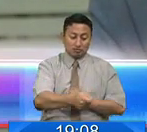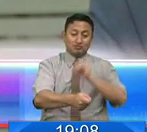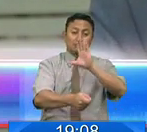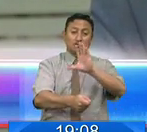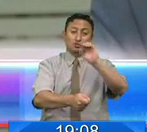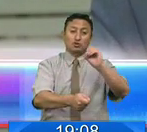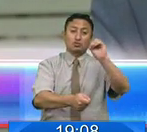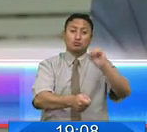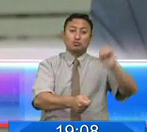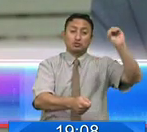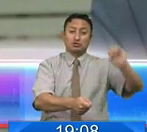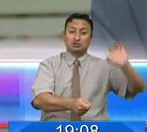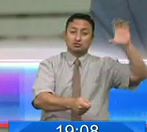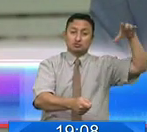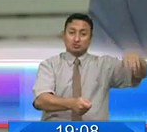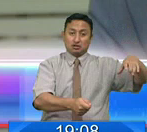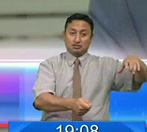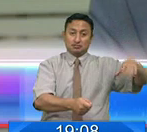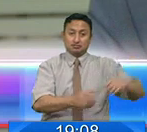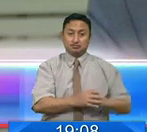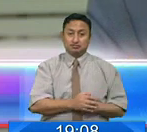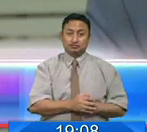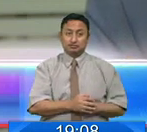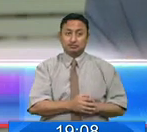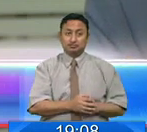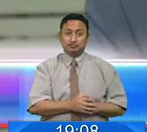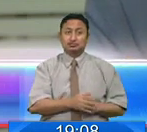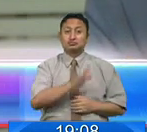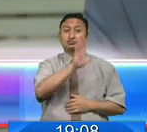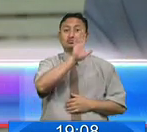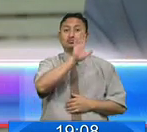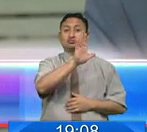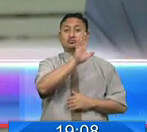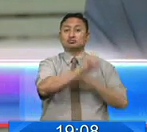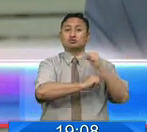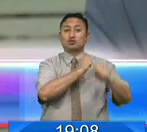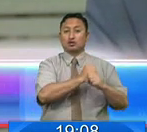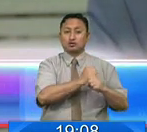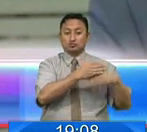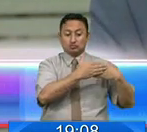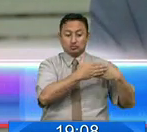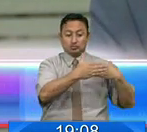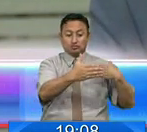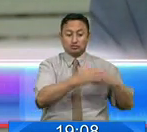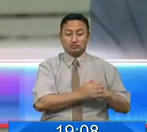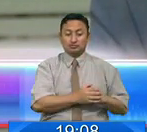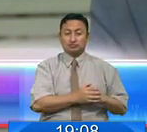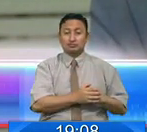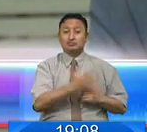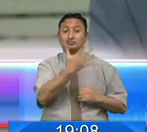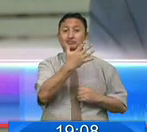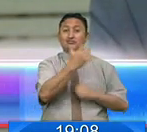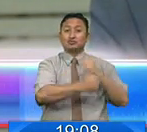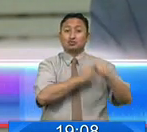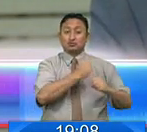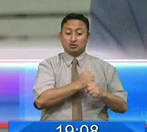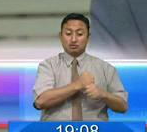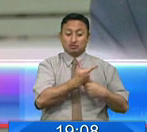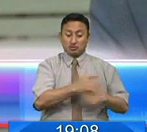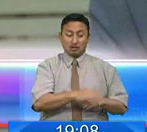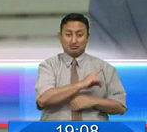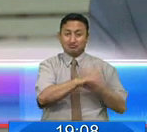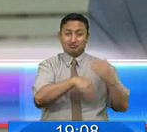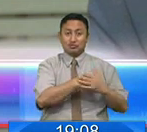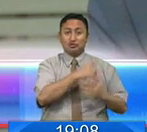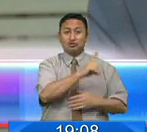50% para el estado durante 5 años a partir del quinto año el ciento por